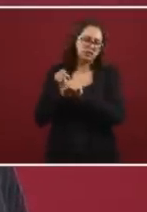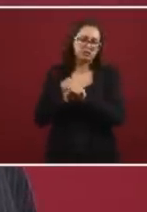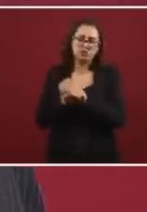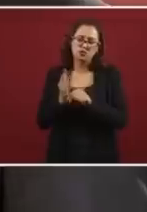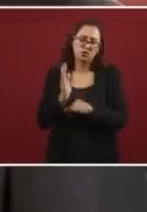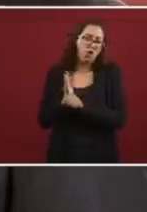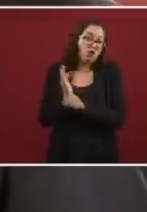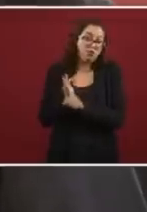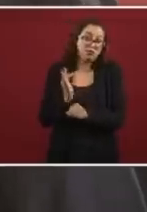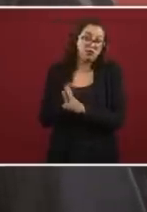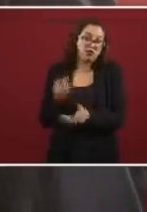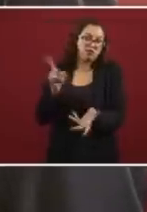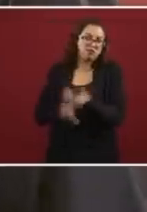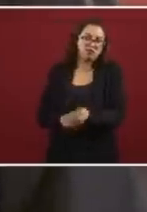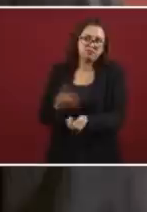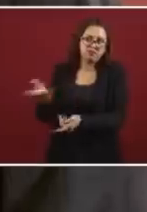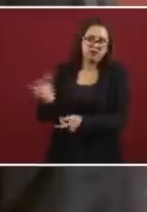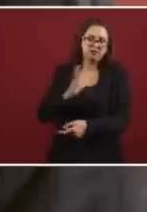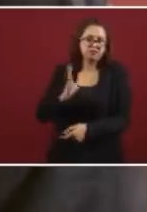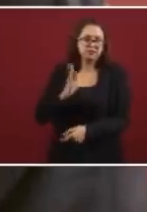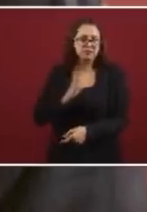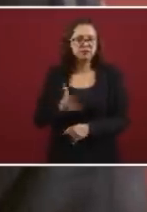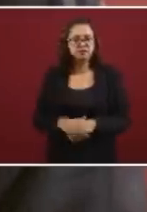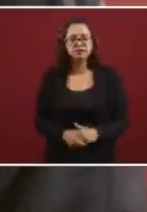ésta e